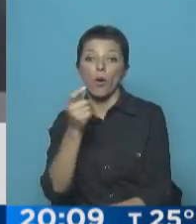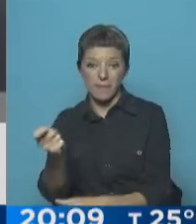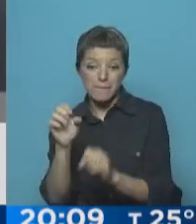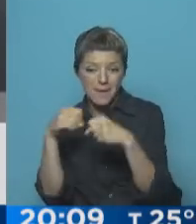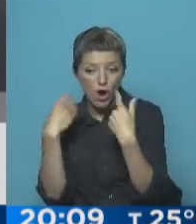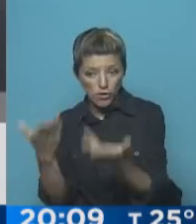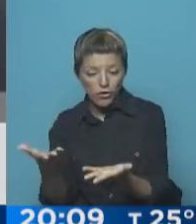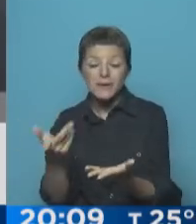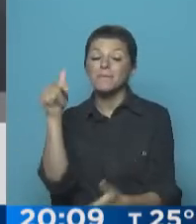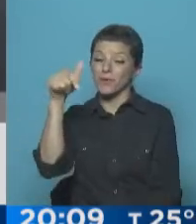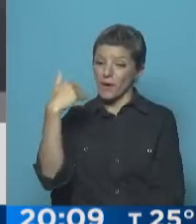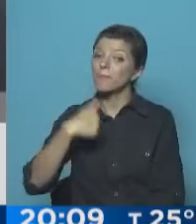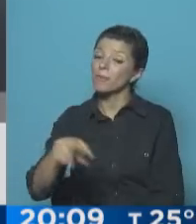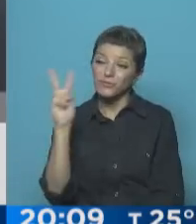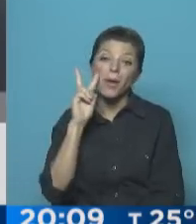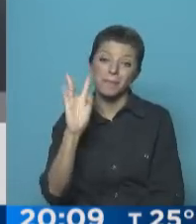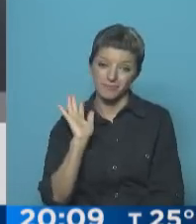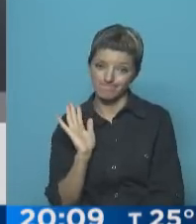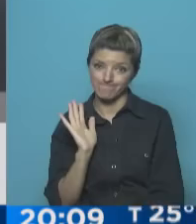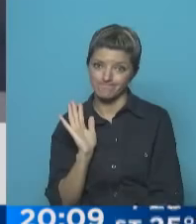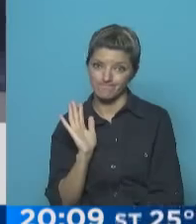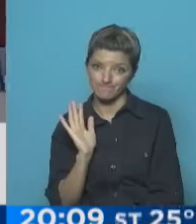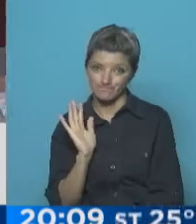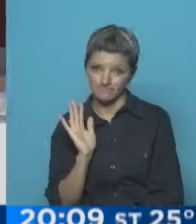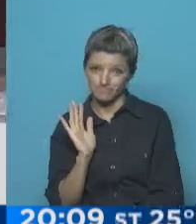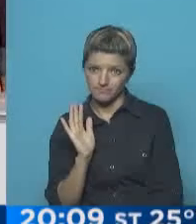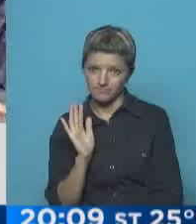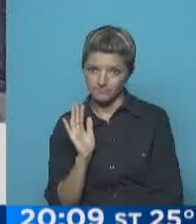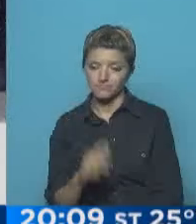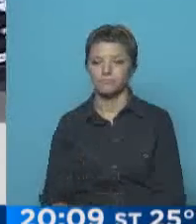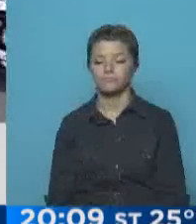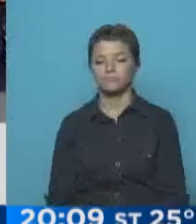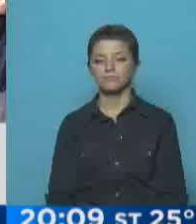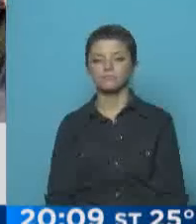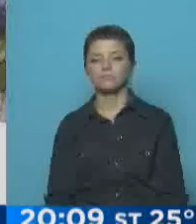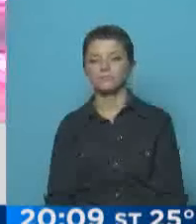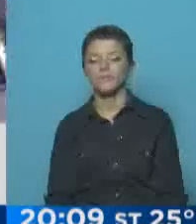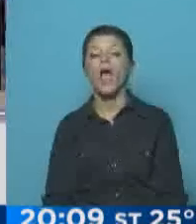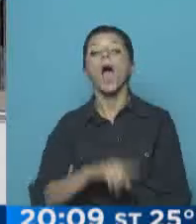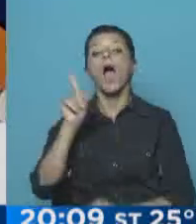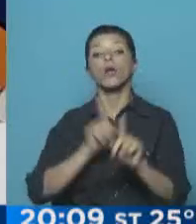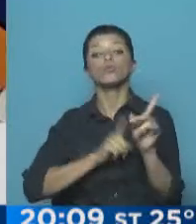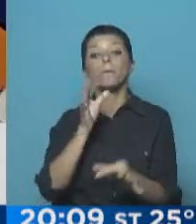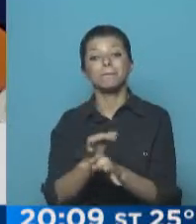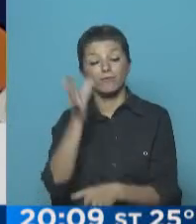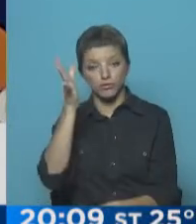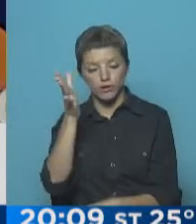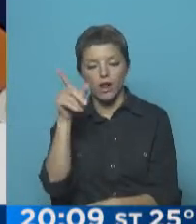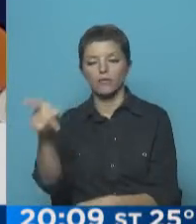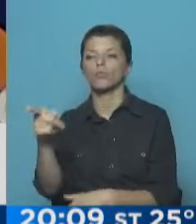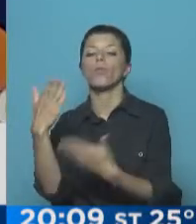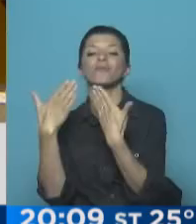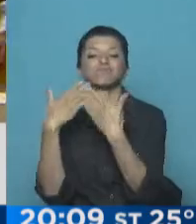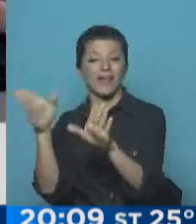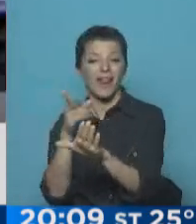seguramente ahora lo vamos a ver transferido de la ciudad hacia el campo. Para algunos especialistas, la liberación del tipo